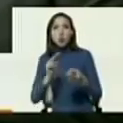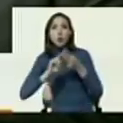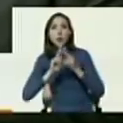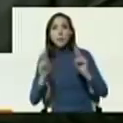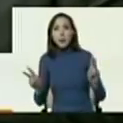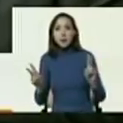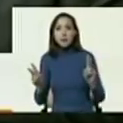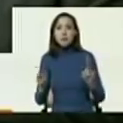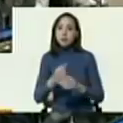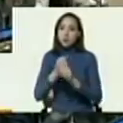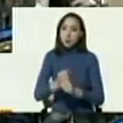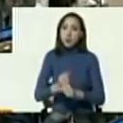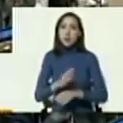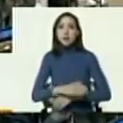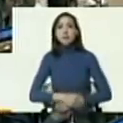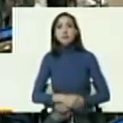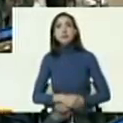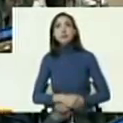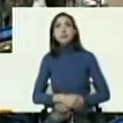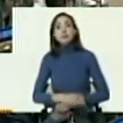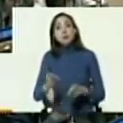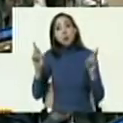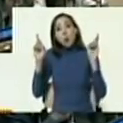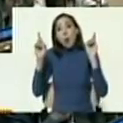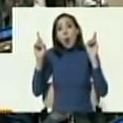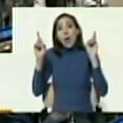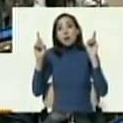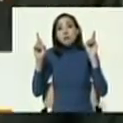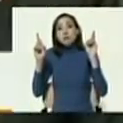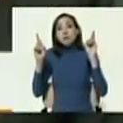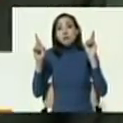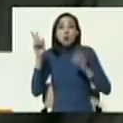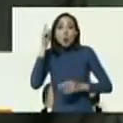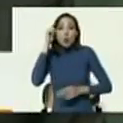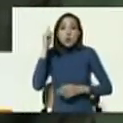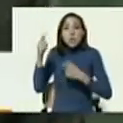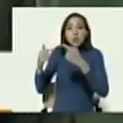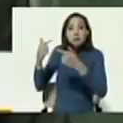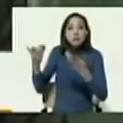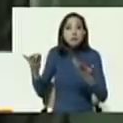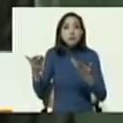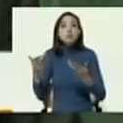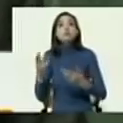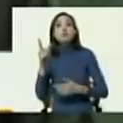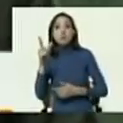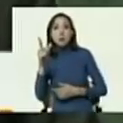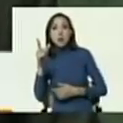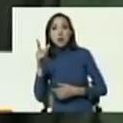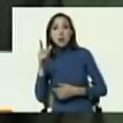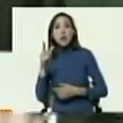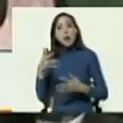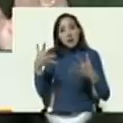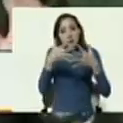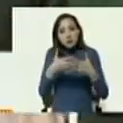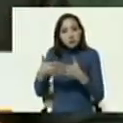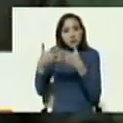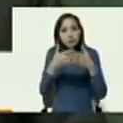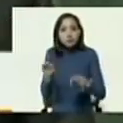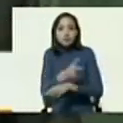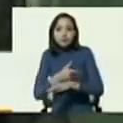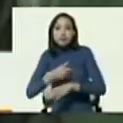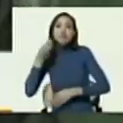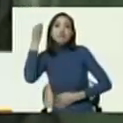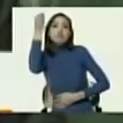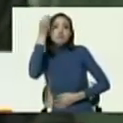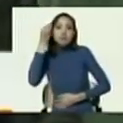de prosperidad. Ojalá, ojalá, algún día la élite corporativa que gobierna en Washington rectifique